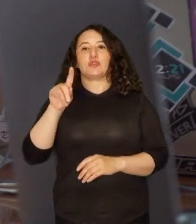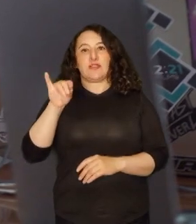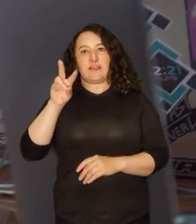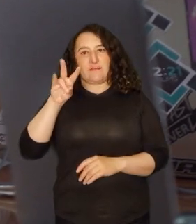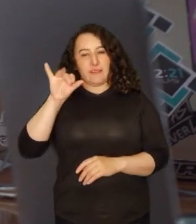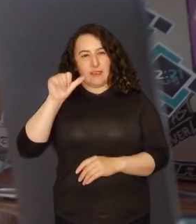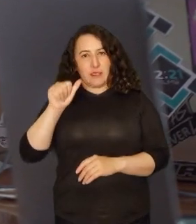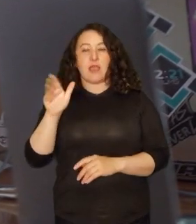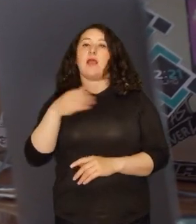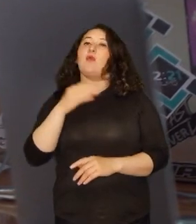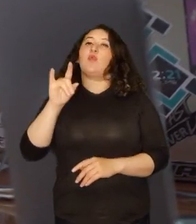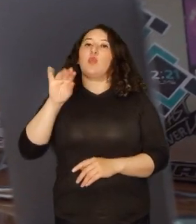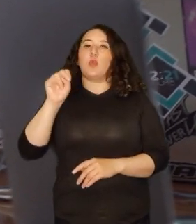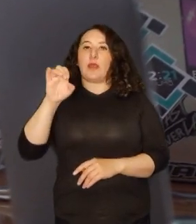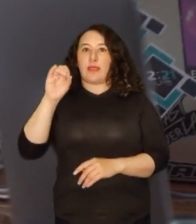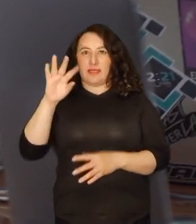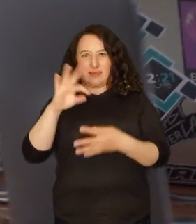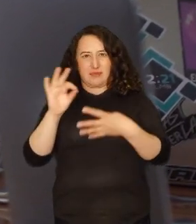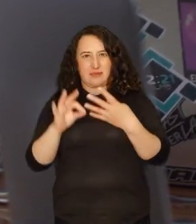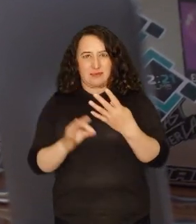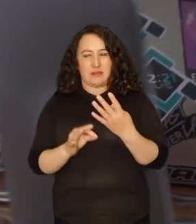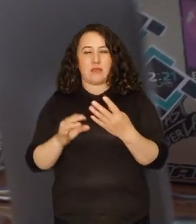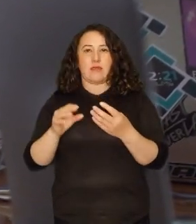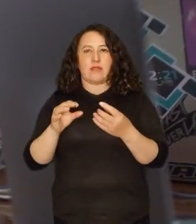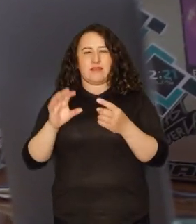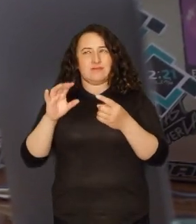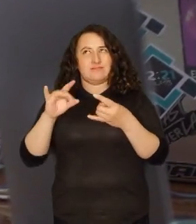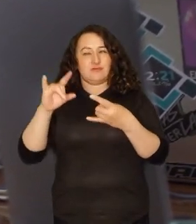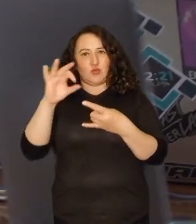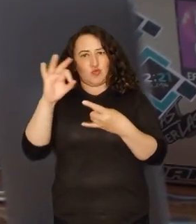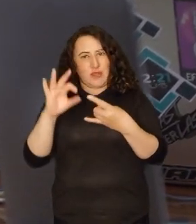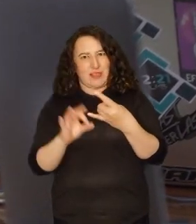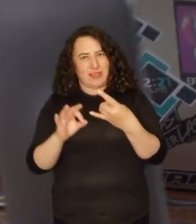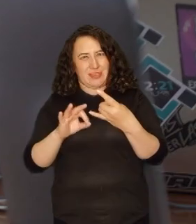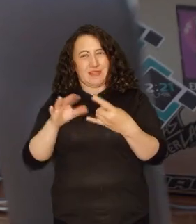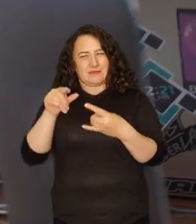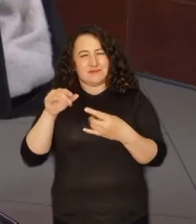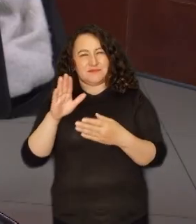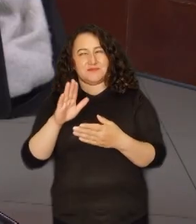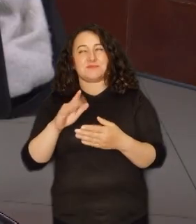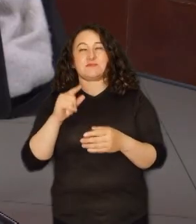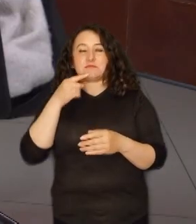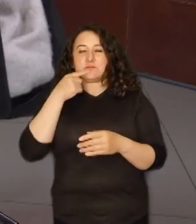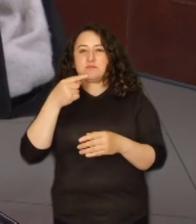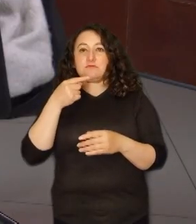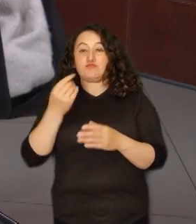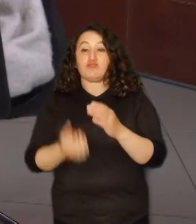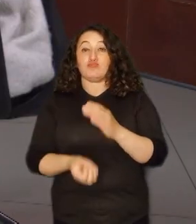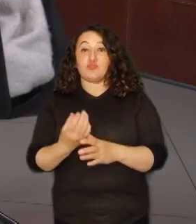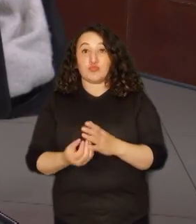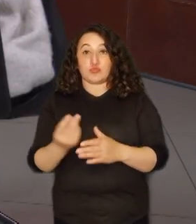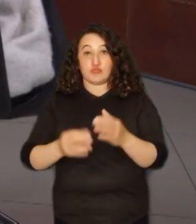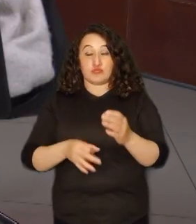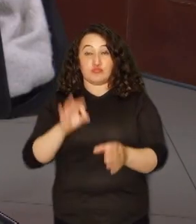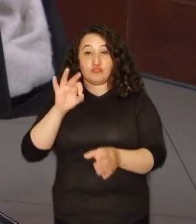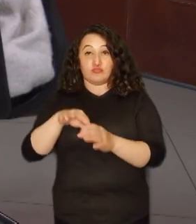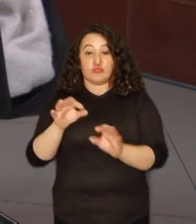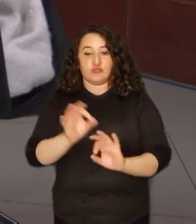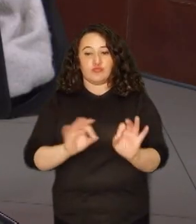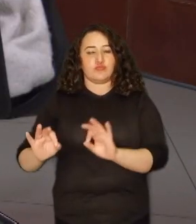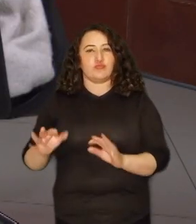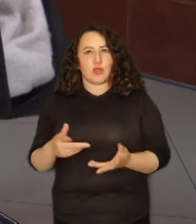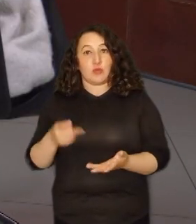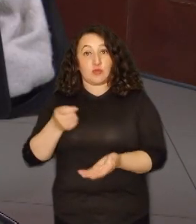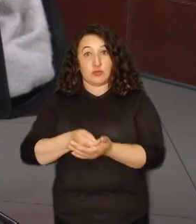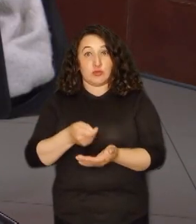Agrosavia, la UNAD, que es la Universidad Nacional a Distancia, y Asofrucol iniciaron un proyecto con énfasis en la producción de material de propagación al